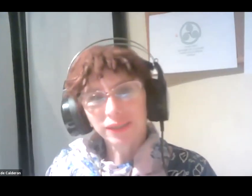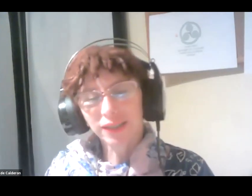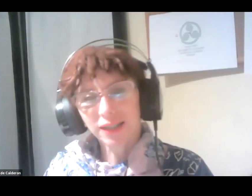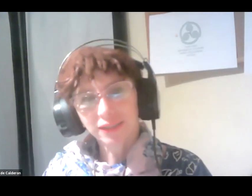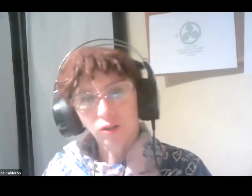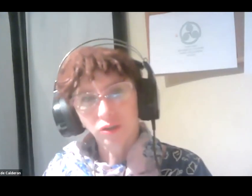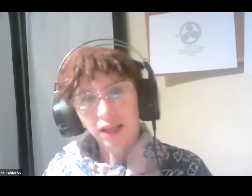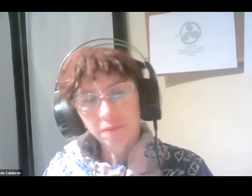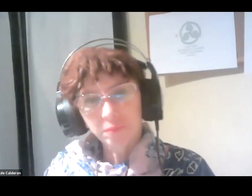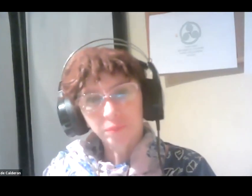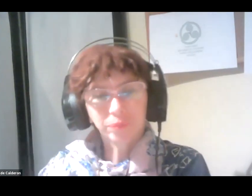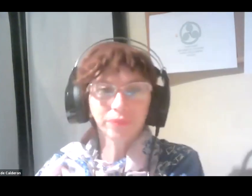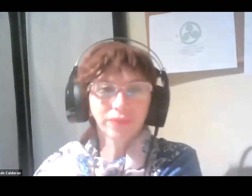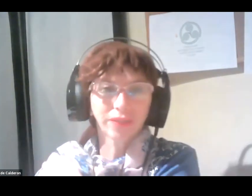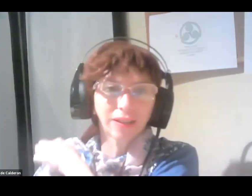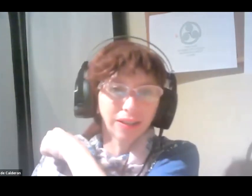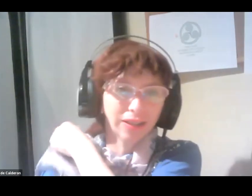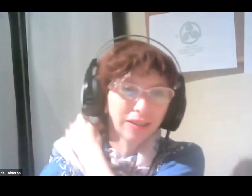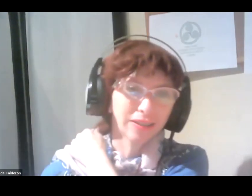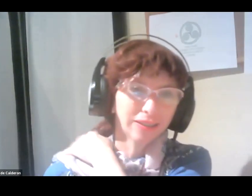algo más que tengas que cortar